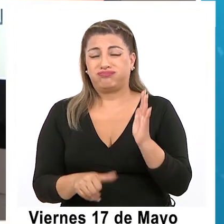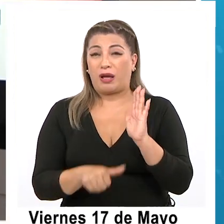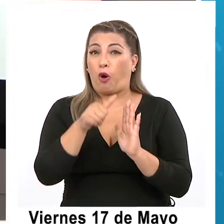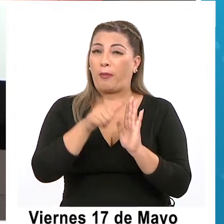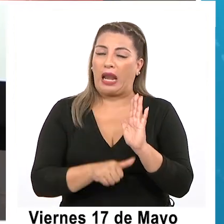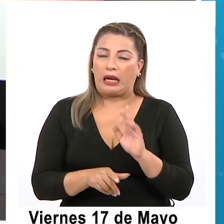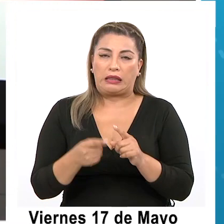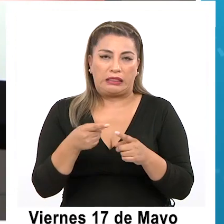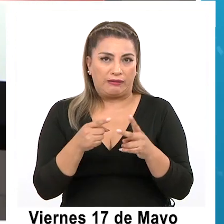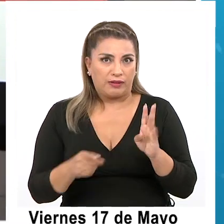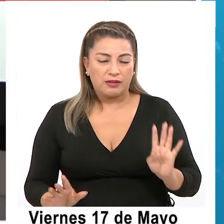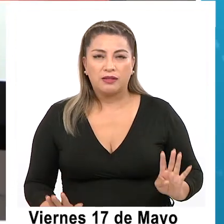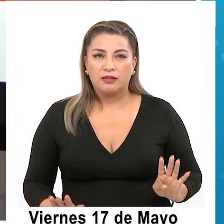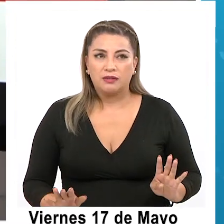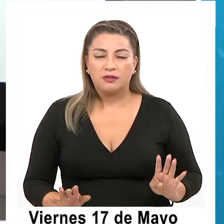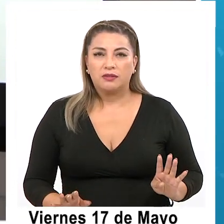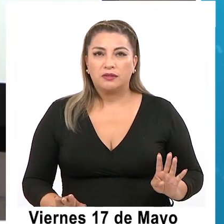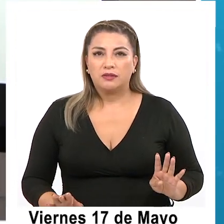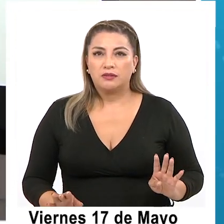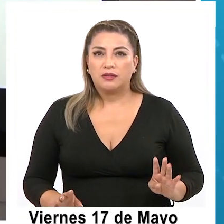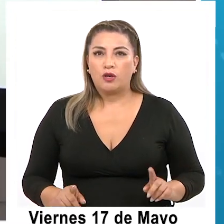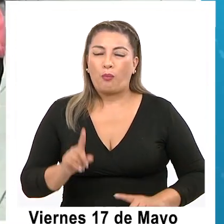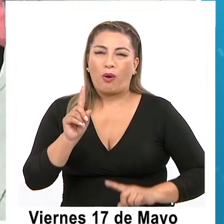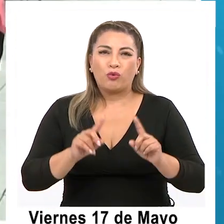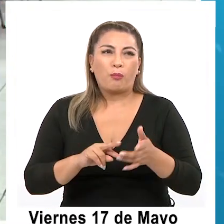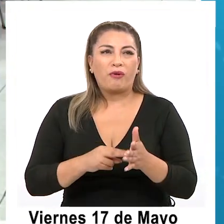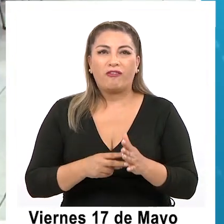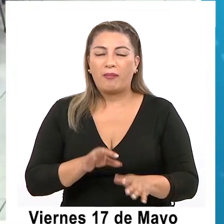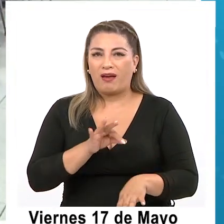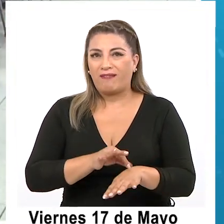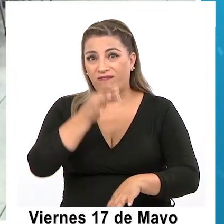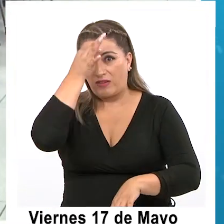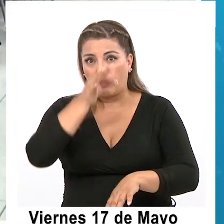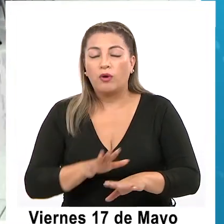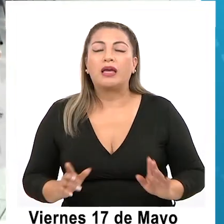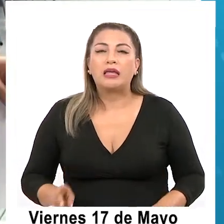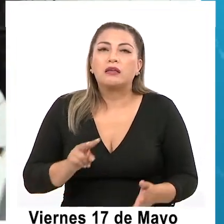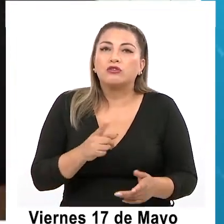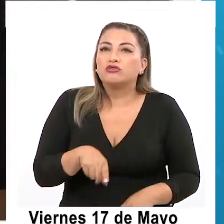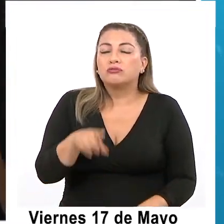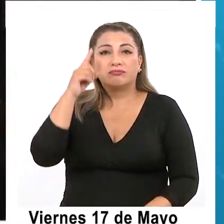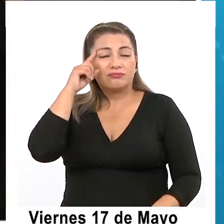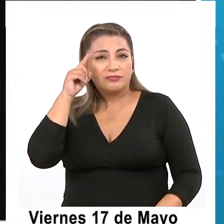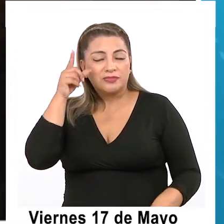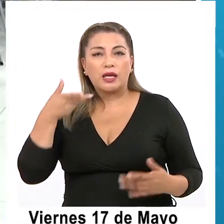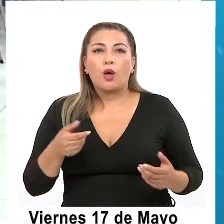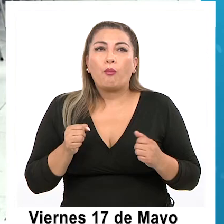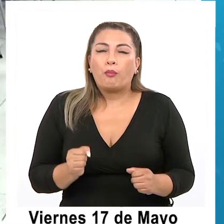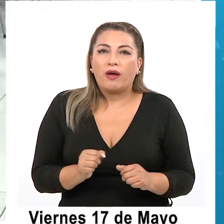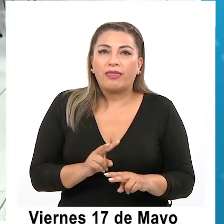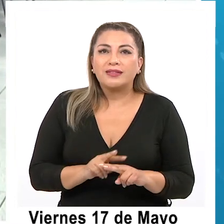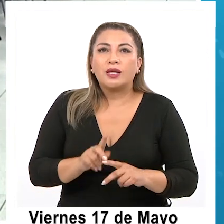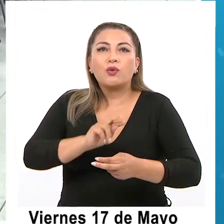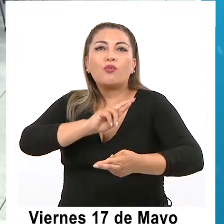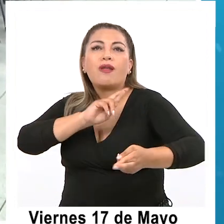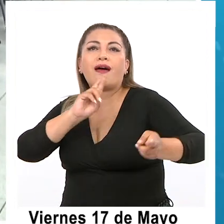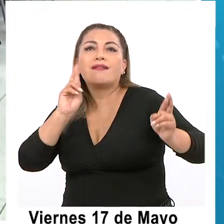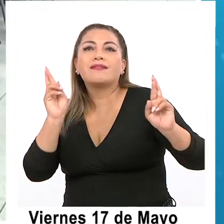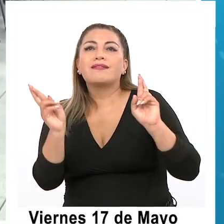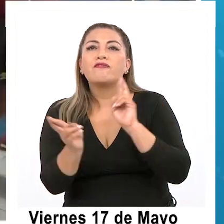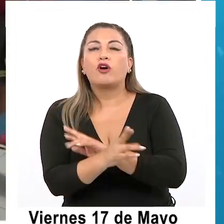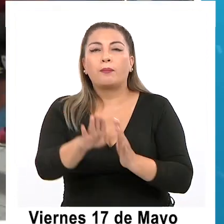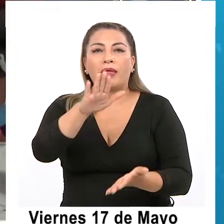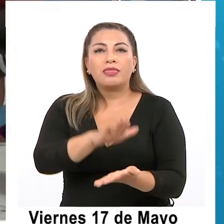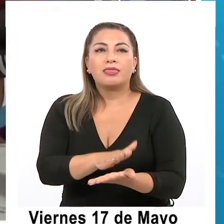y que han generado, cierto, también mucha frustración en los pacientes. Por lo tanto, aquí lo que se espera verdaderamente es que pueda haber una reforma de